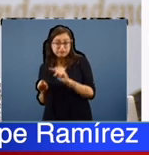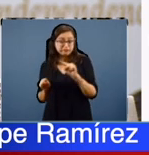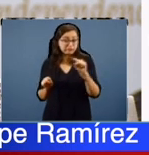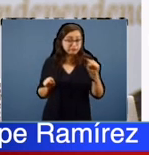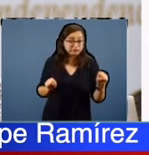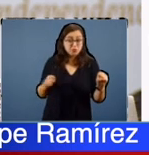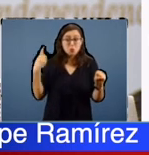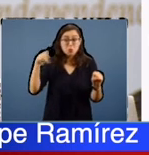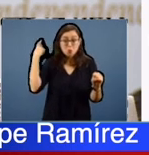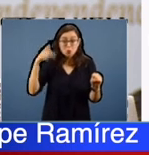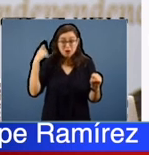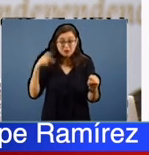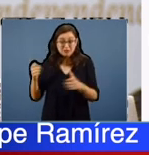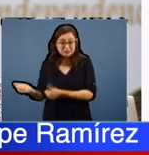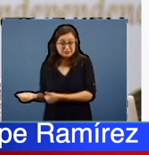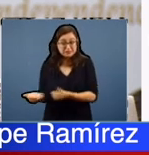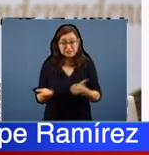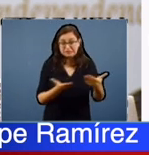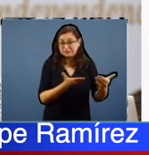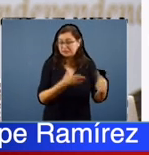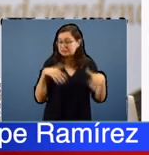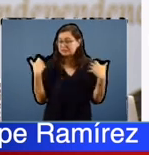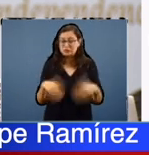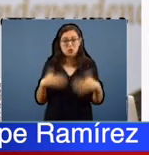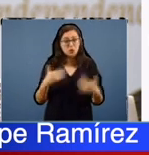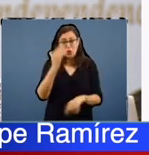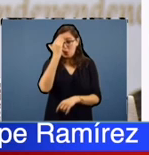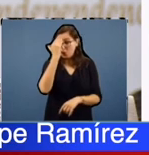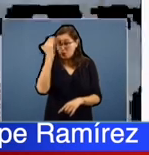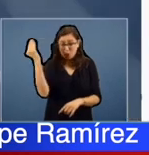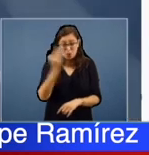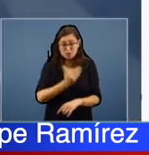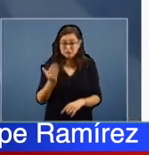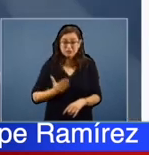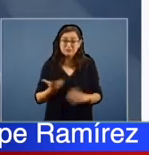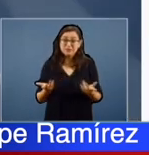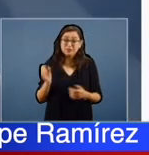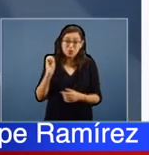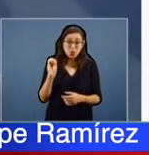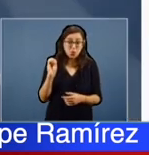del día la Organización de Naciones Unidas dio una,